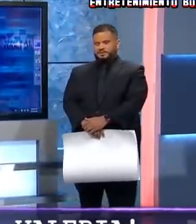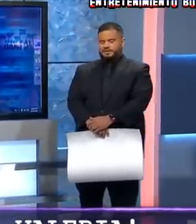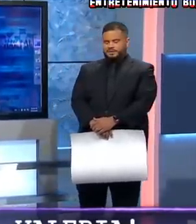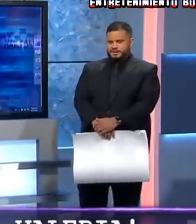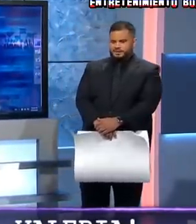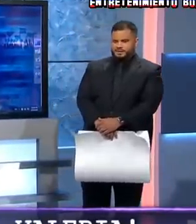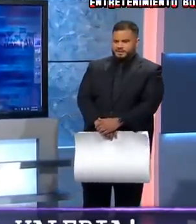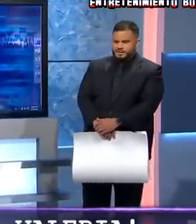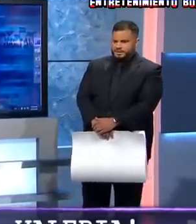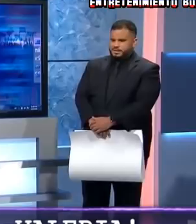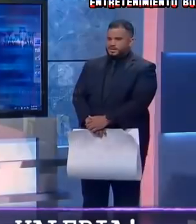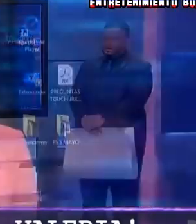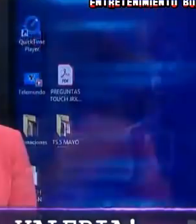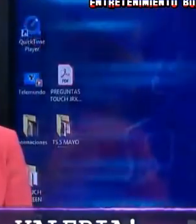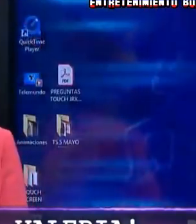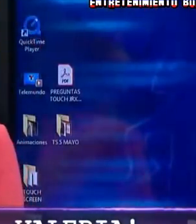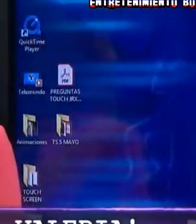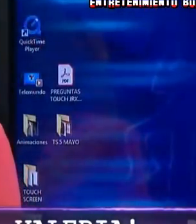ética.